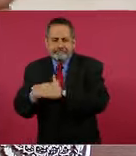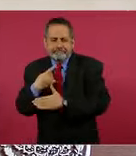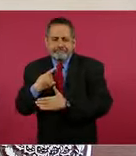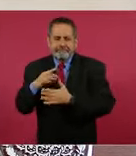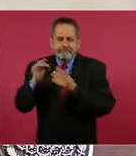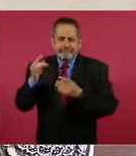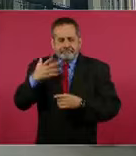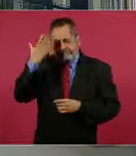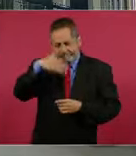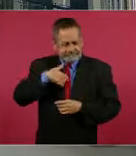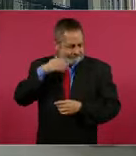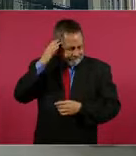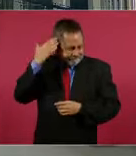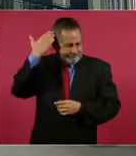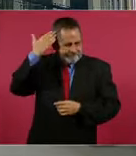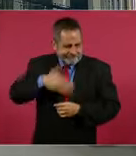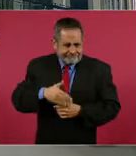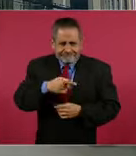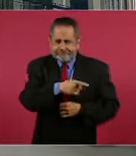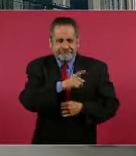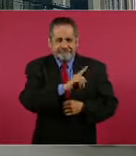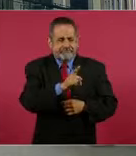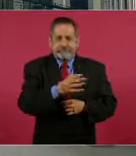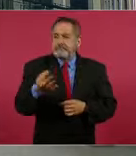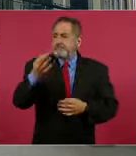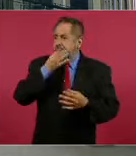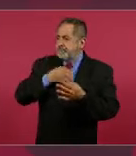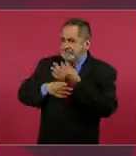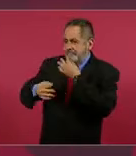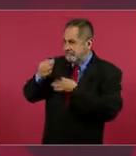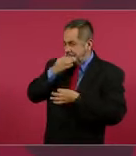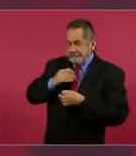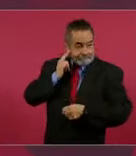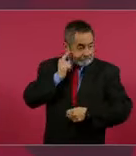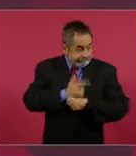y se sabe todo. Me avisan de todo.